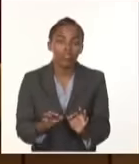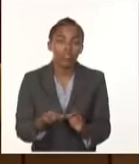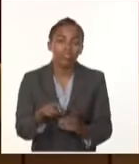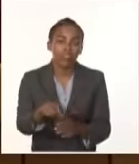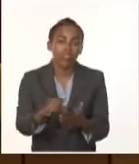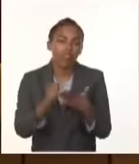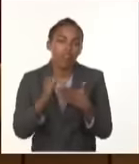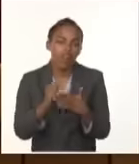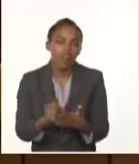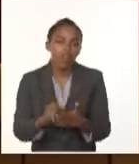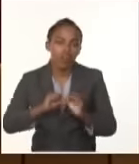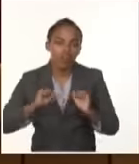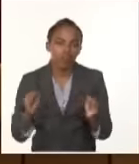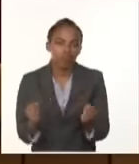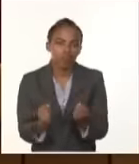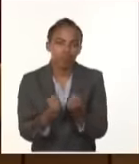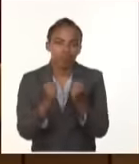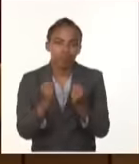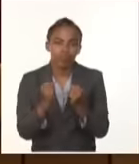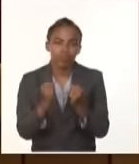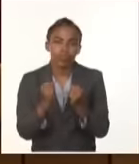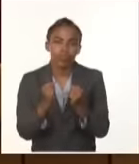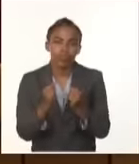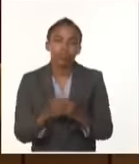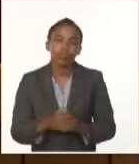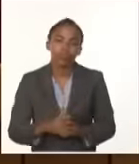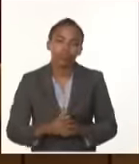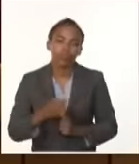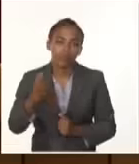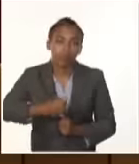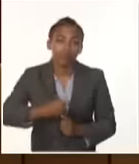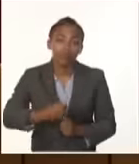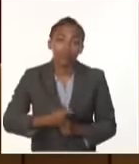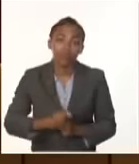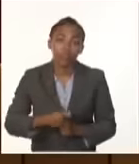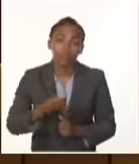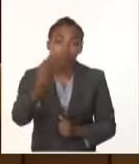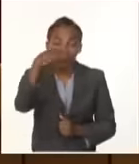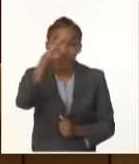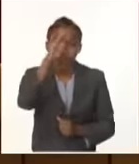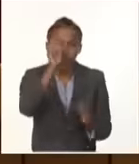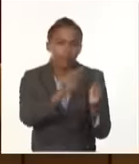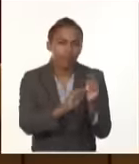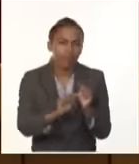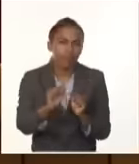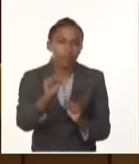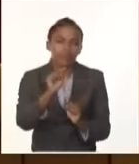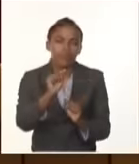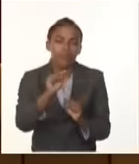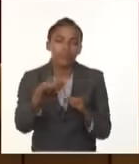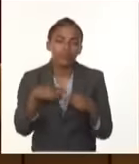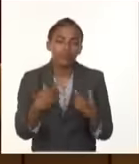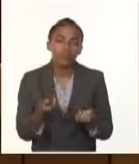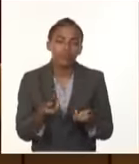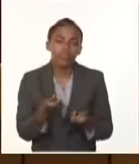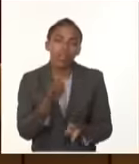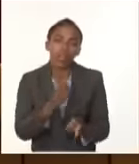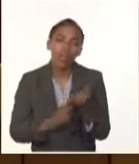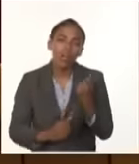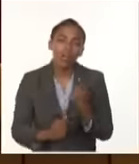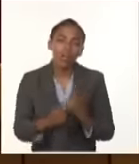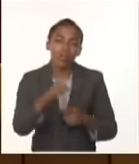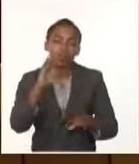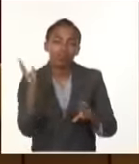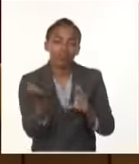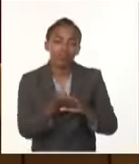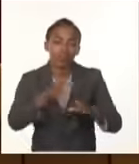rigor en el tratamiento jurídico, penal y penitenciario, en especial en casos de imputados, acusados